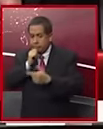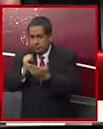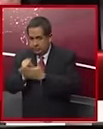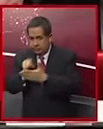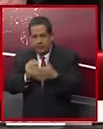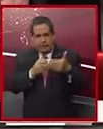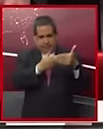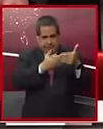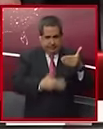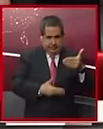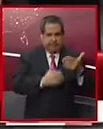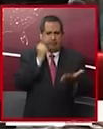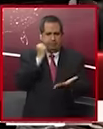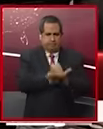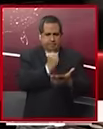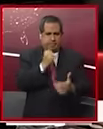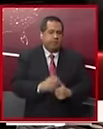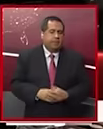reservados.